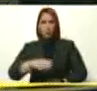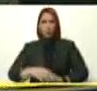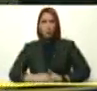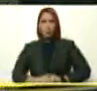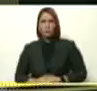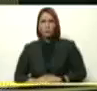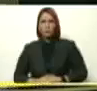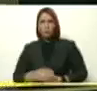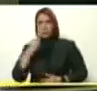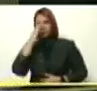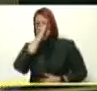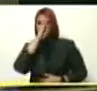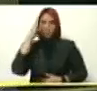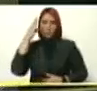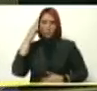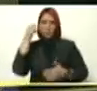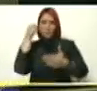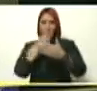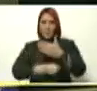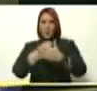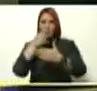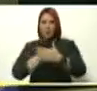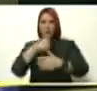Y yo, en medio de la batalla que me tocó,